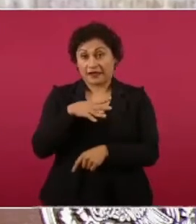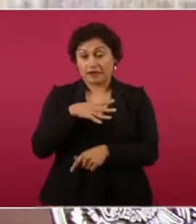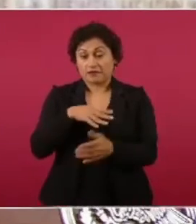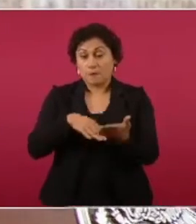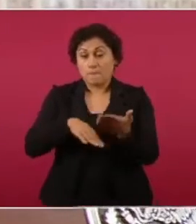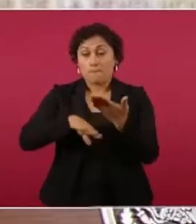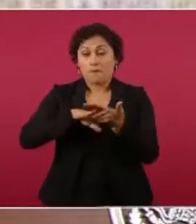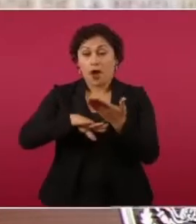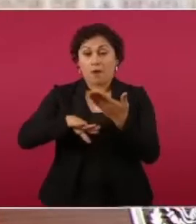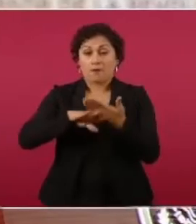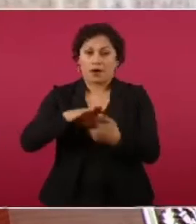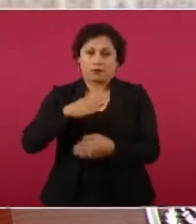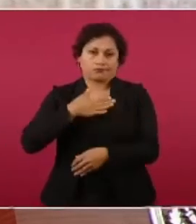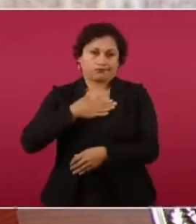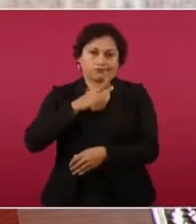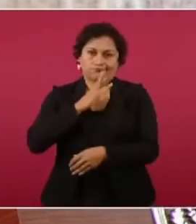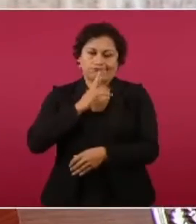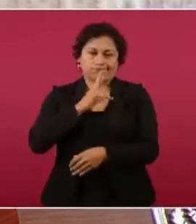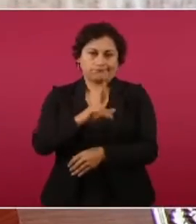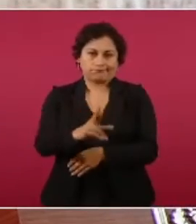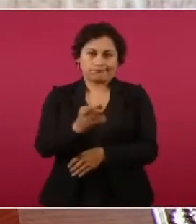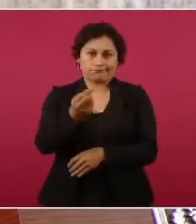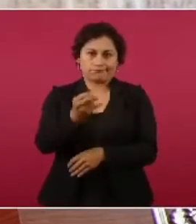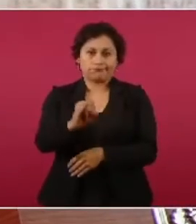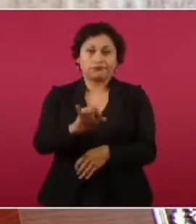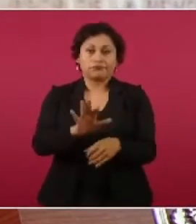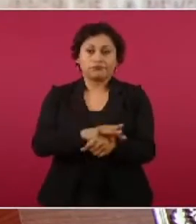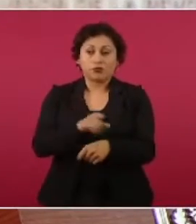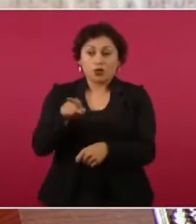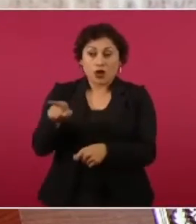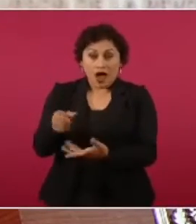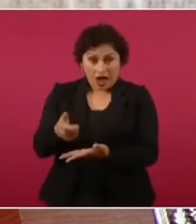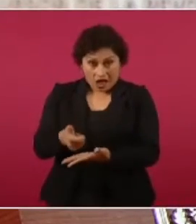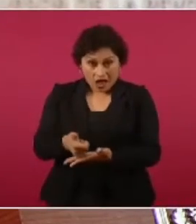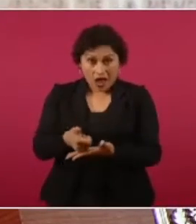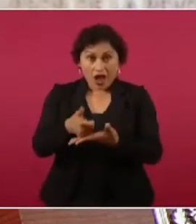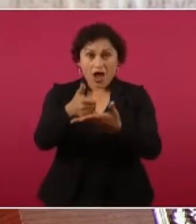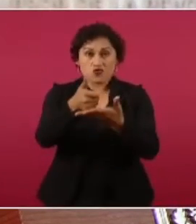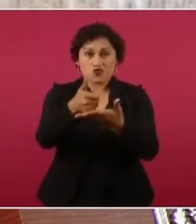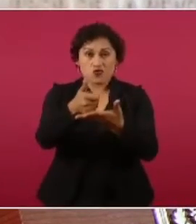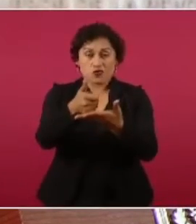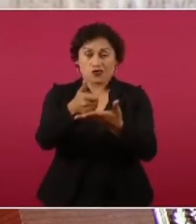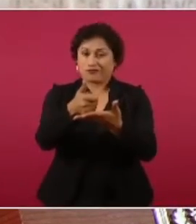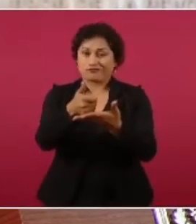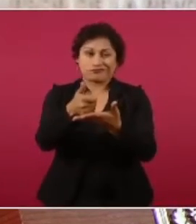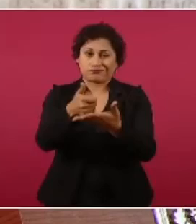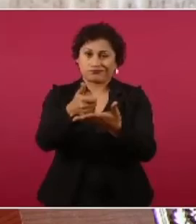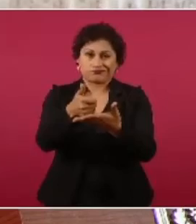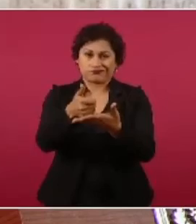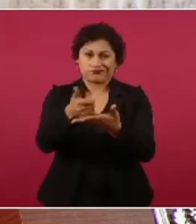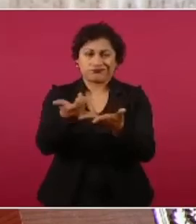porque en vez de ayudar a que todos